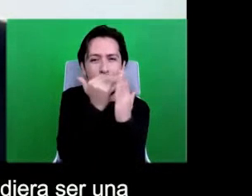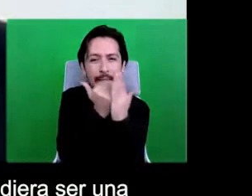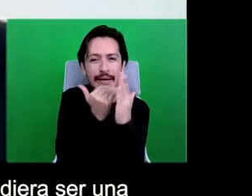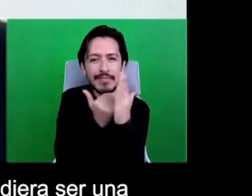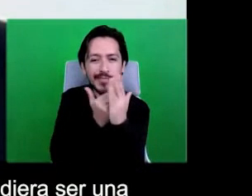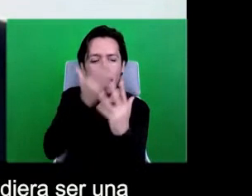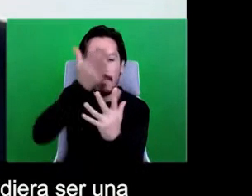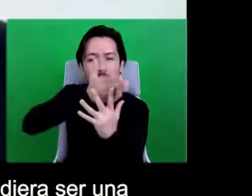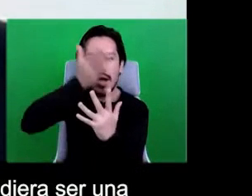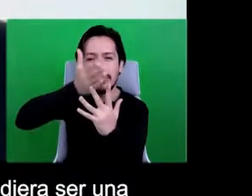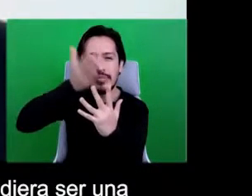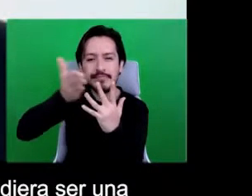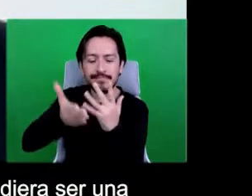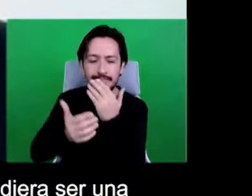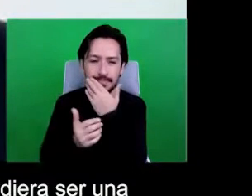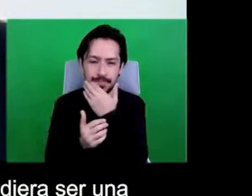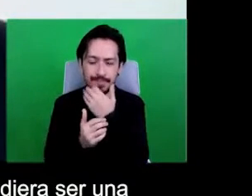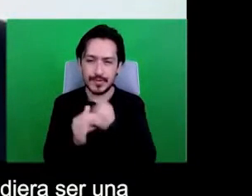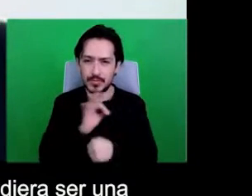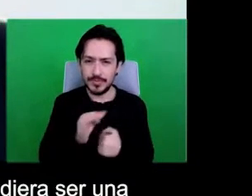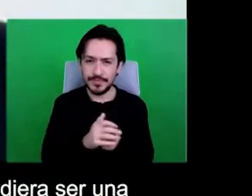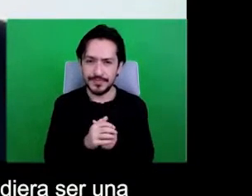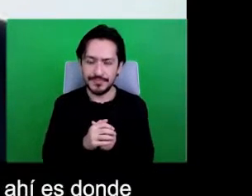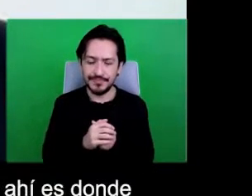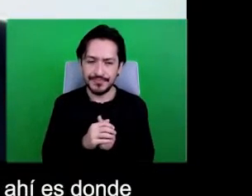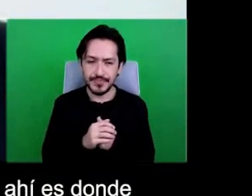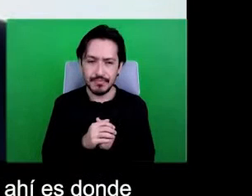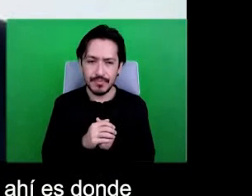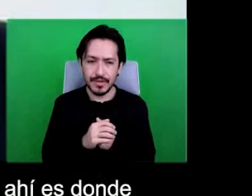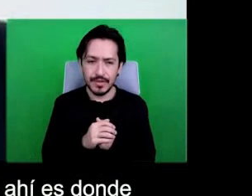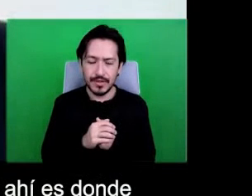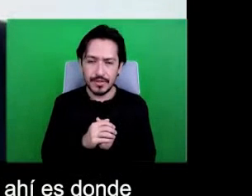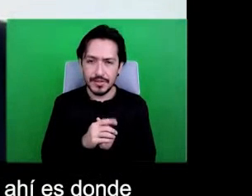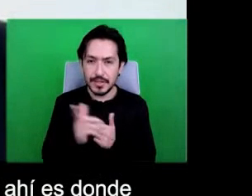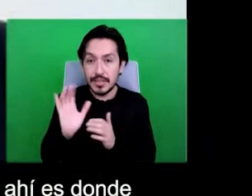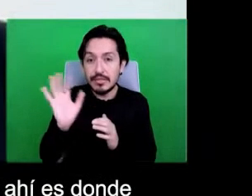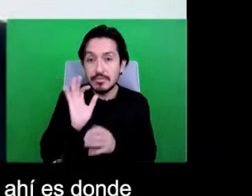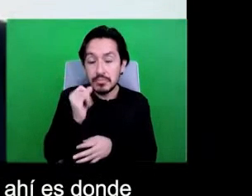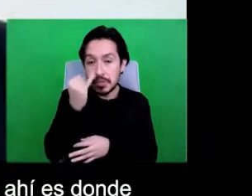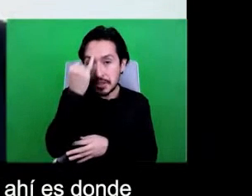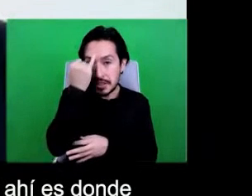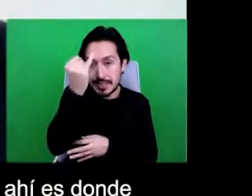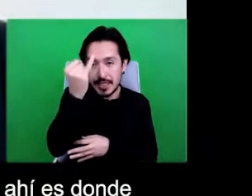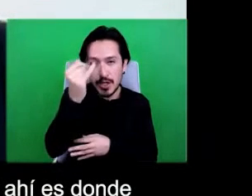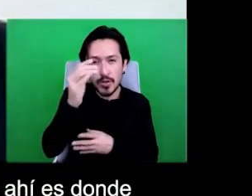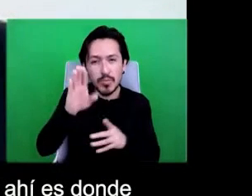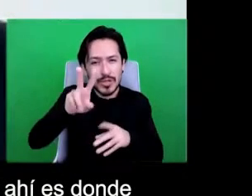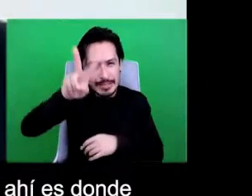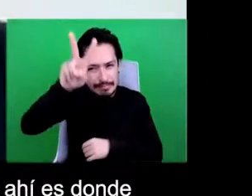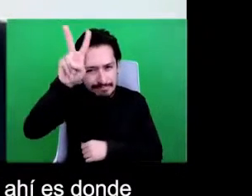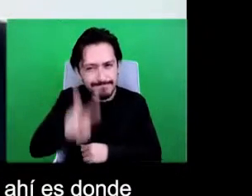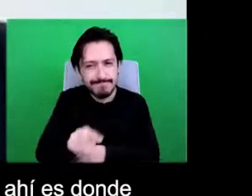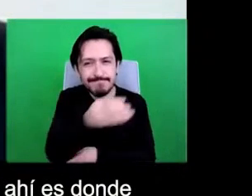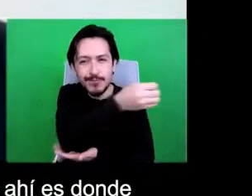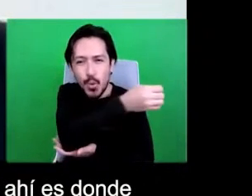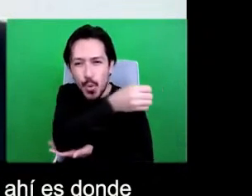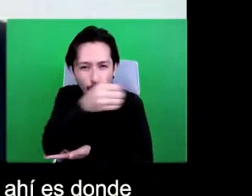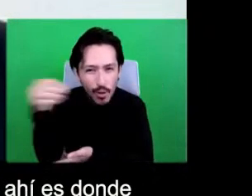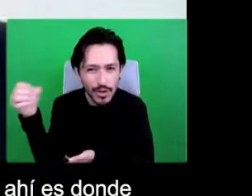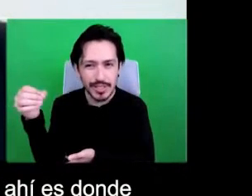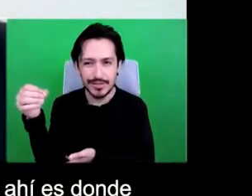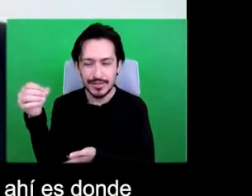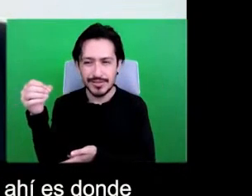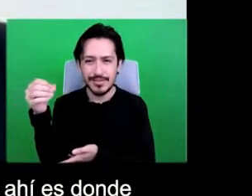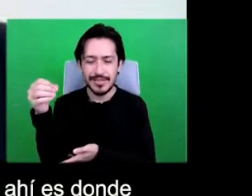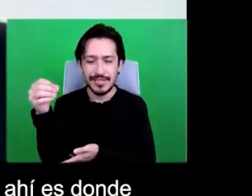iniciativa privada en crear propuestas de orden cultural, y ahora sí ver la trazabilidad en la ciudadanía.